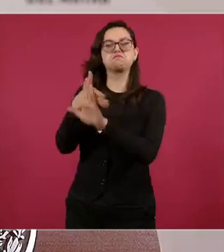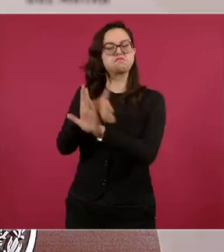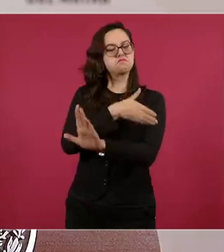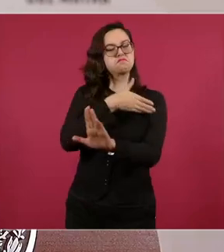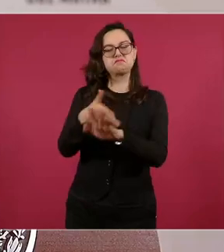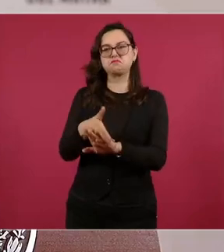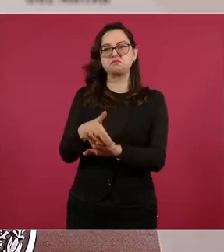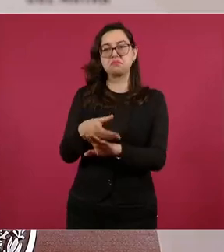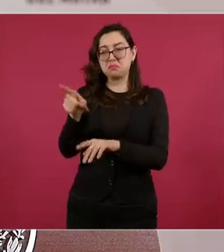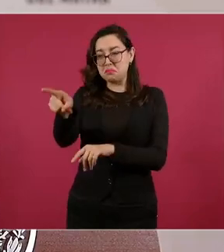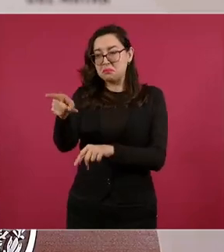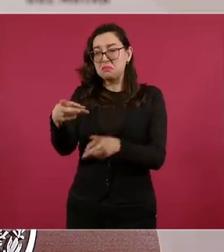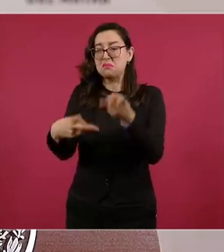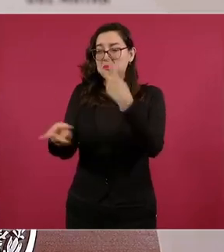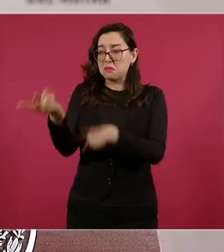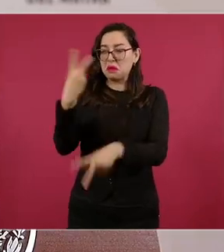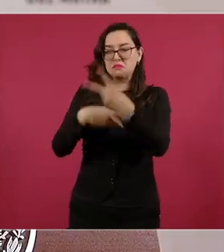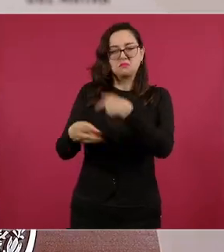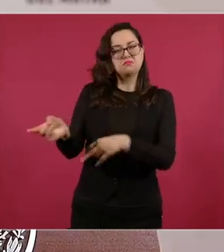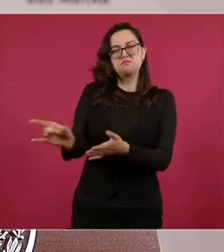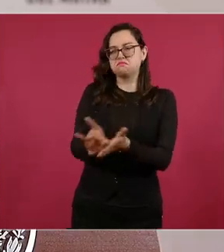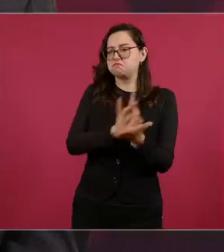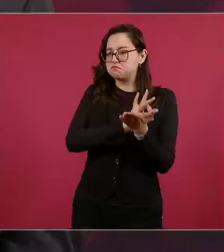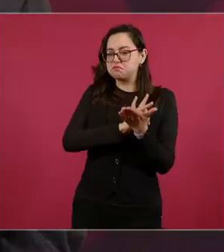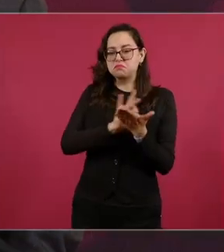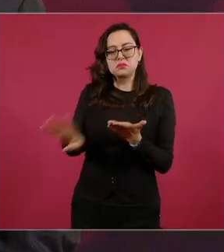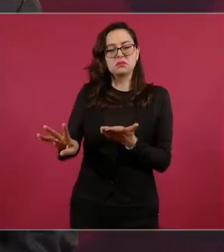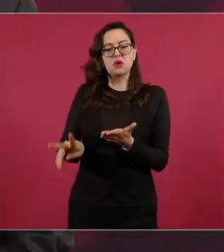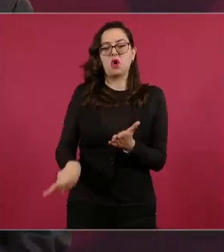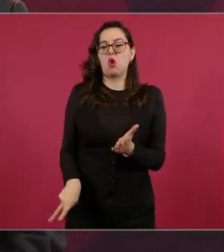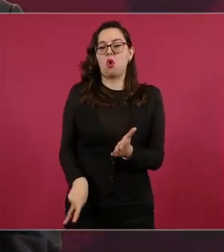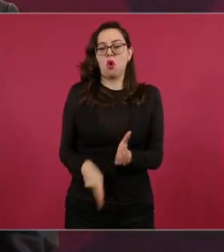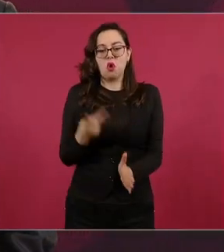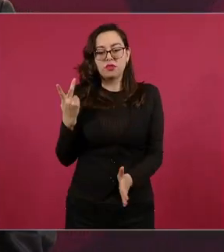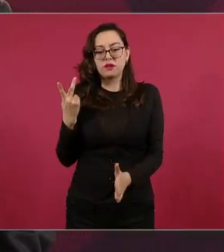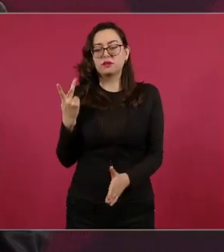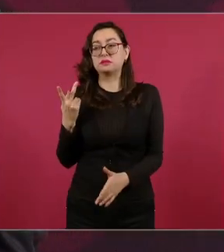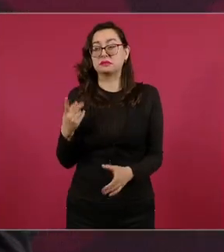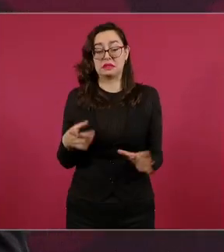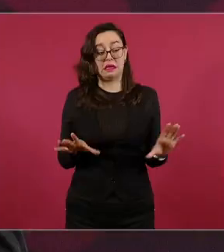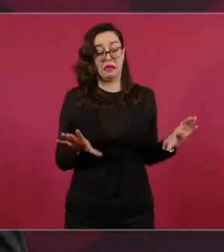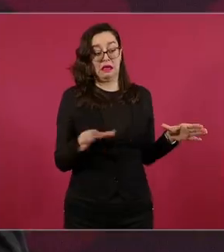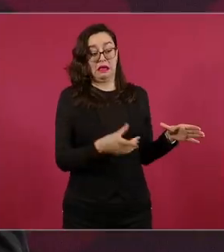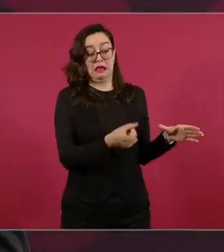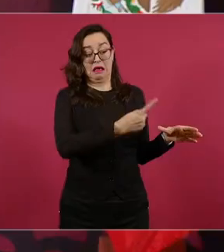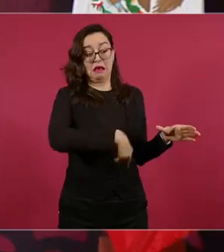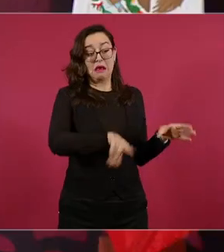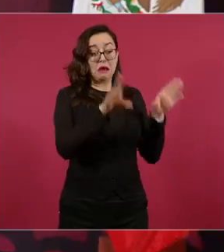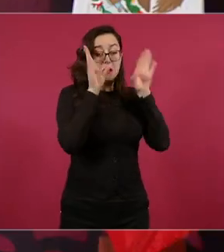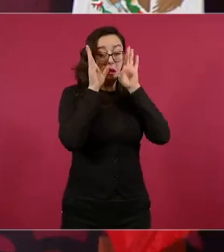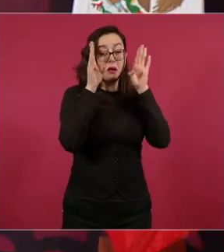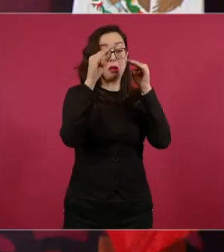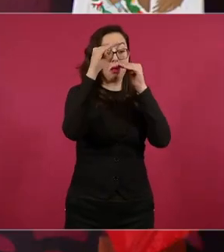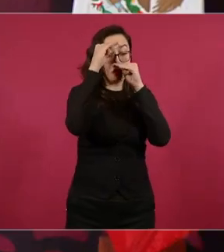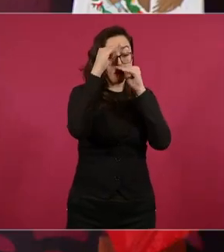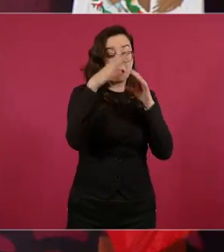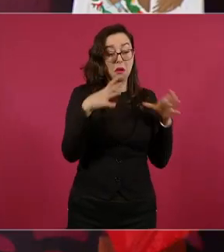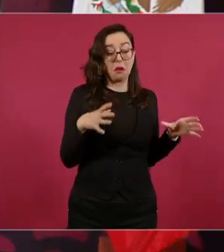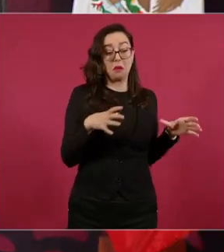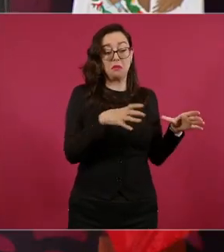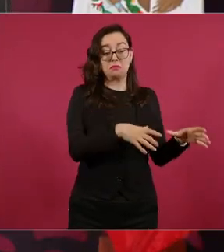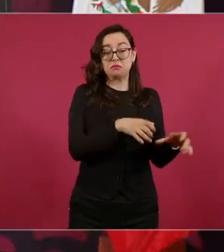y si regresa con el apoyo de los conservadores va a poder